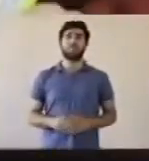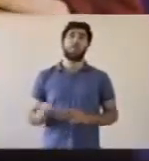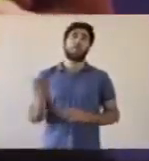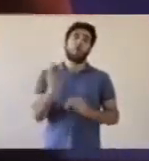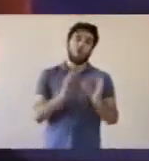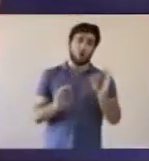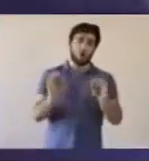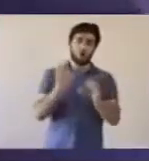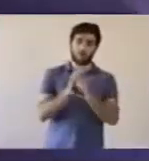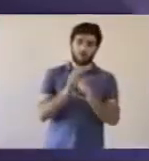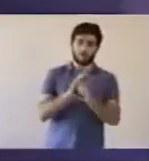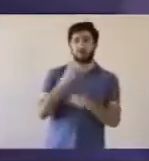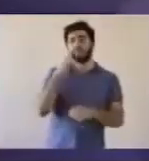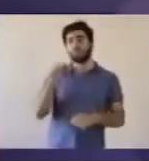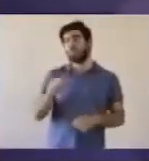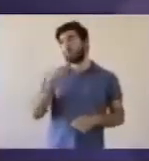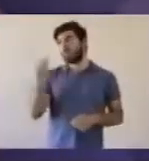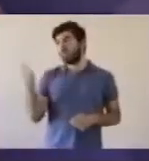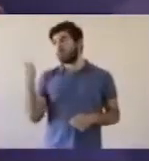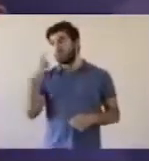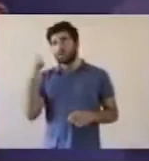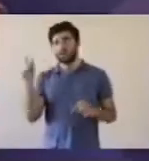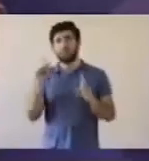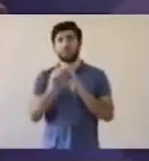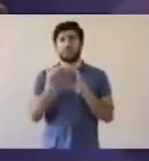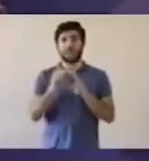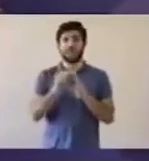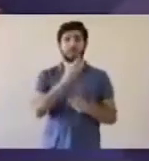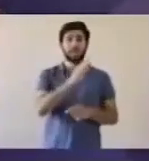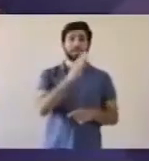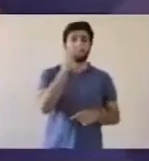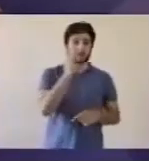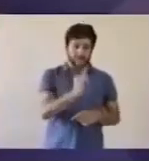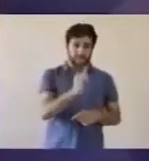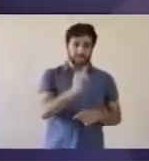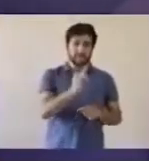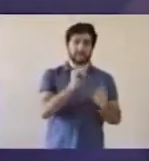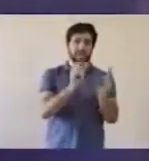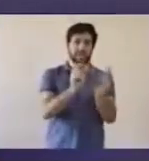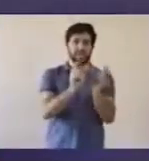Si le añadimos al principio también de la palabra bi,